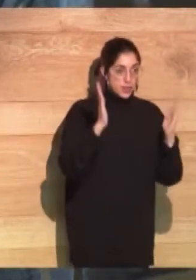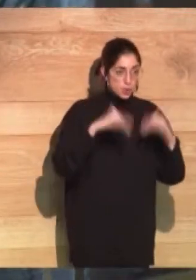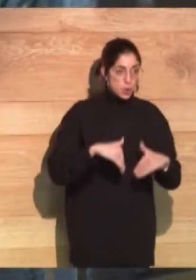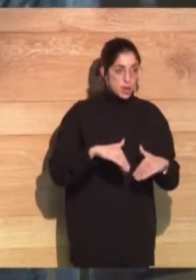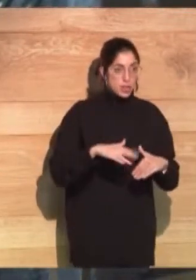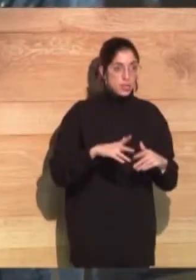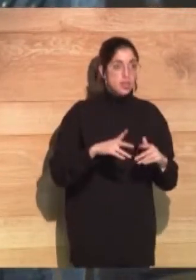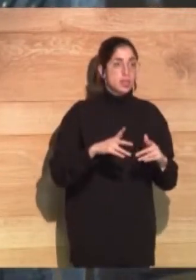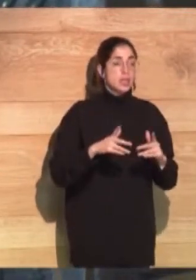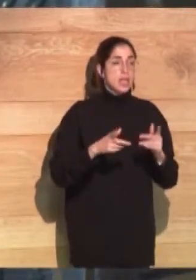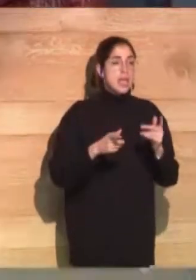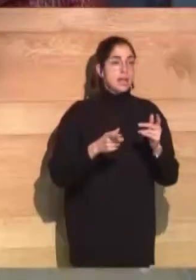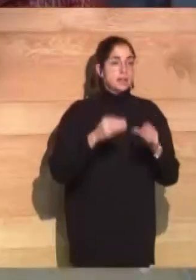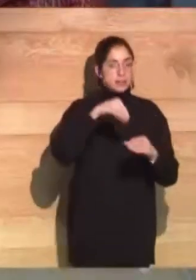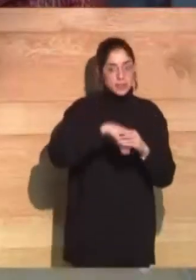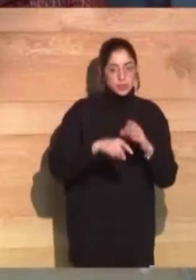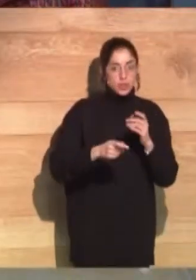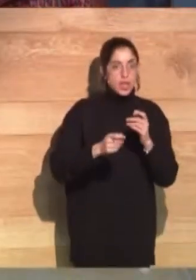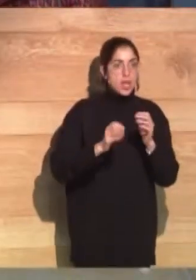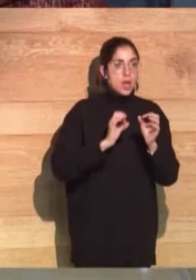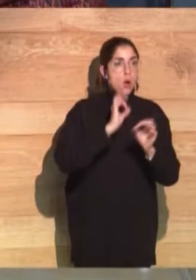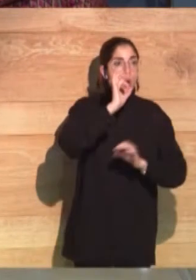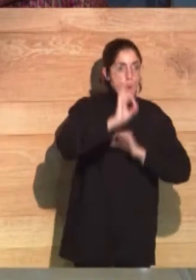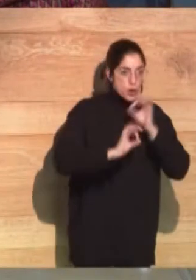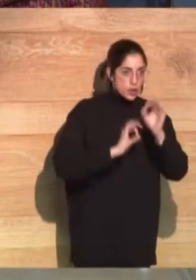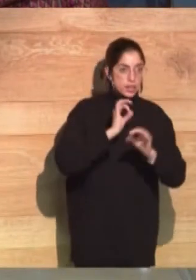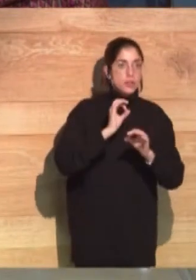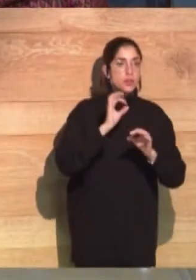en organizaciones como las Naciones Unidas.